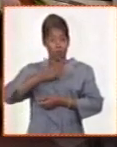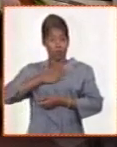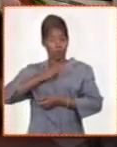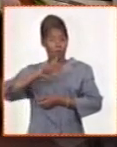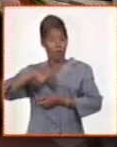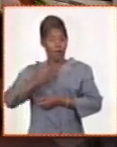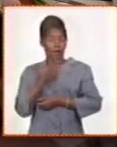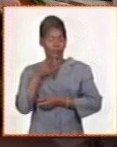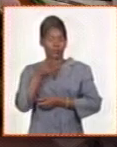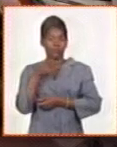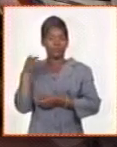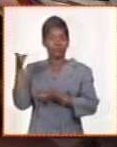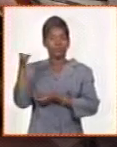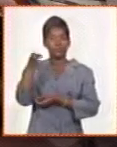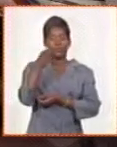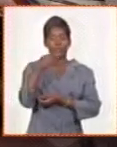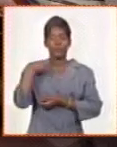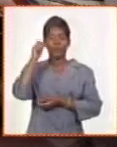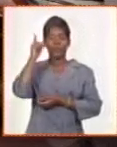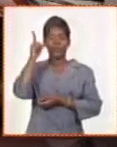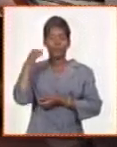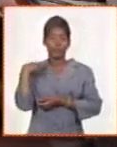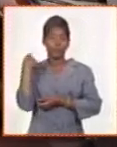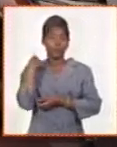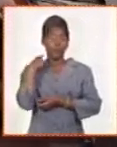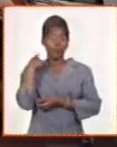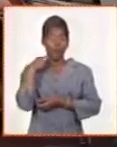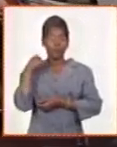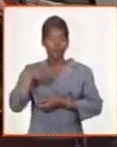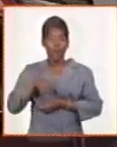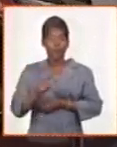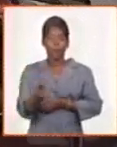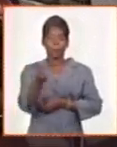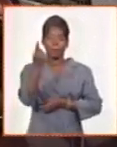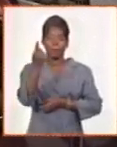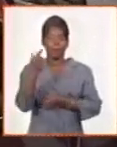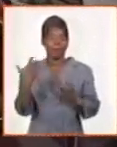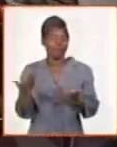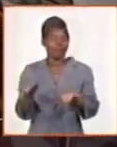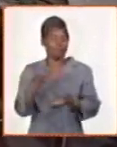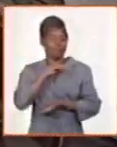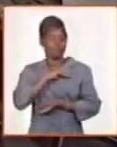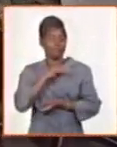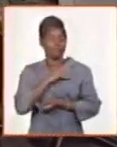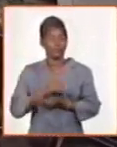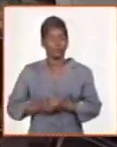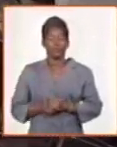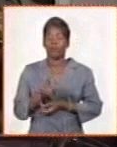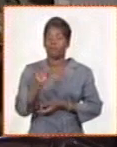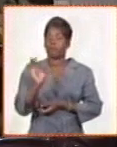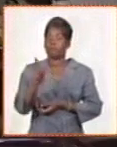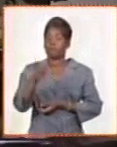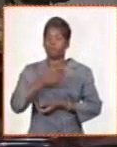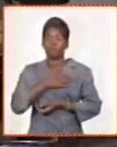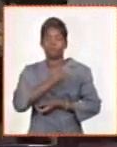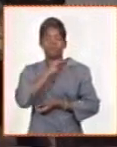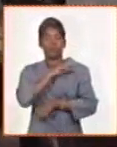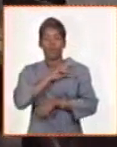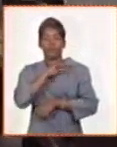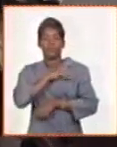ha sido esta experiencia de tantos años? Yo creo que hay un juego de emociones muy